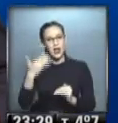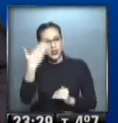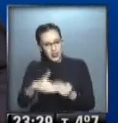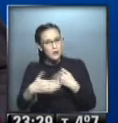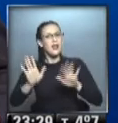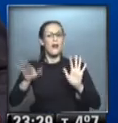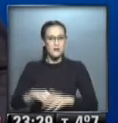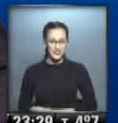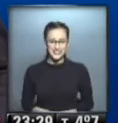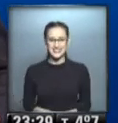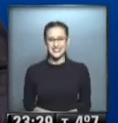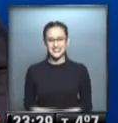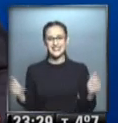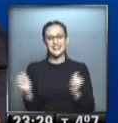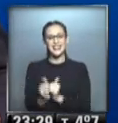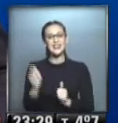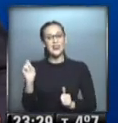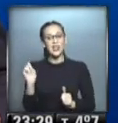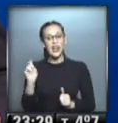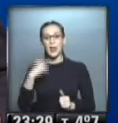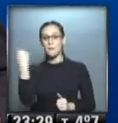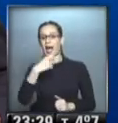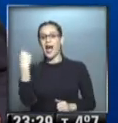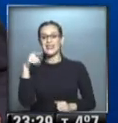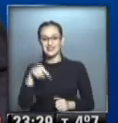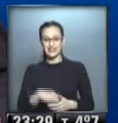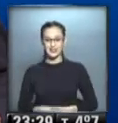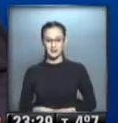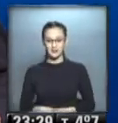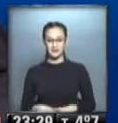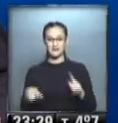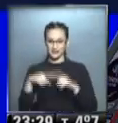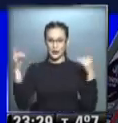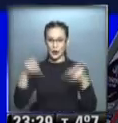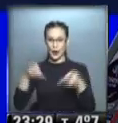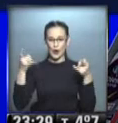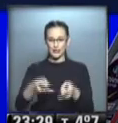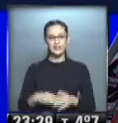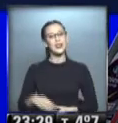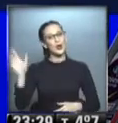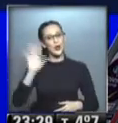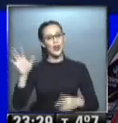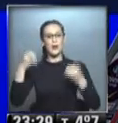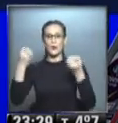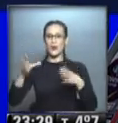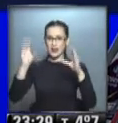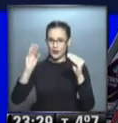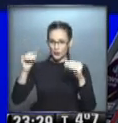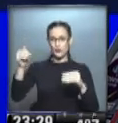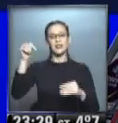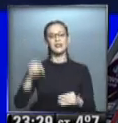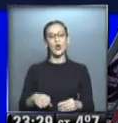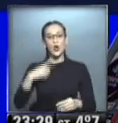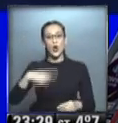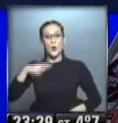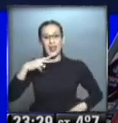momento. A mi lado, también el columnista de rock de este programa, Maxi Martín. Buenas noches, Pablo. Yo me vine de